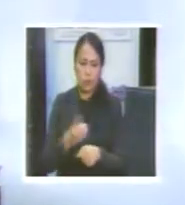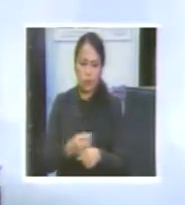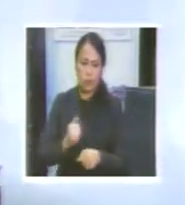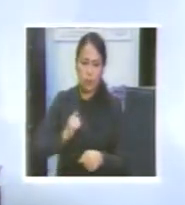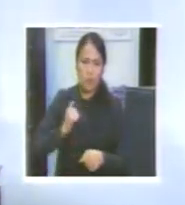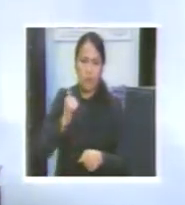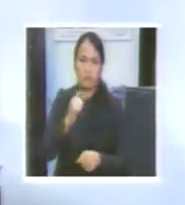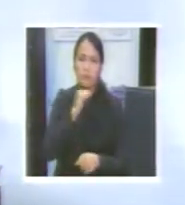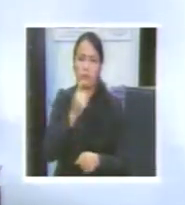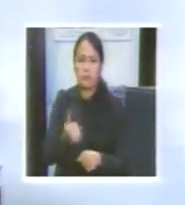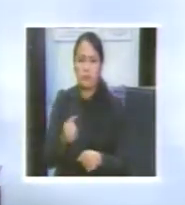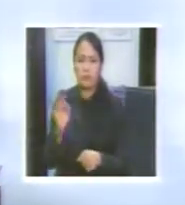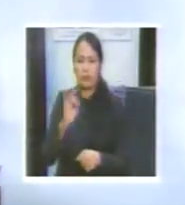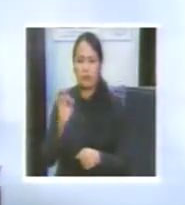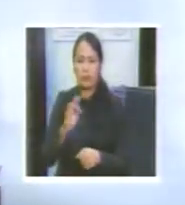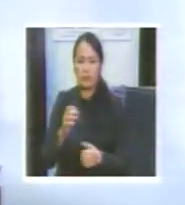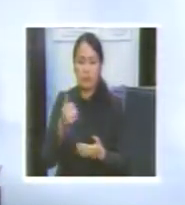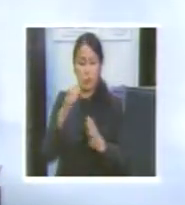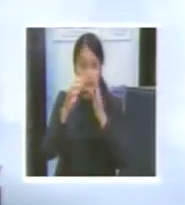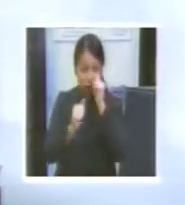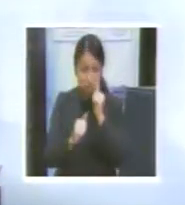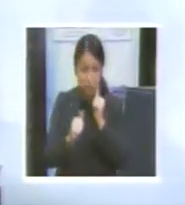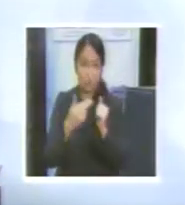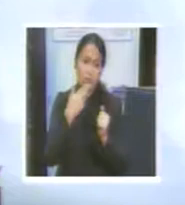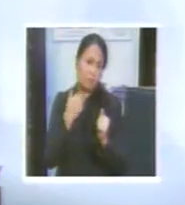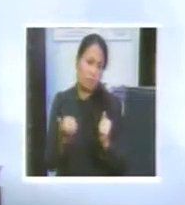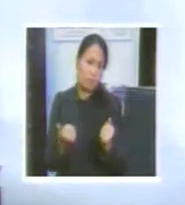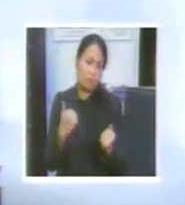Hay muchos que dicen que es un instrumento desaprovechado.